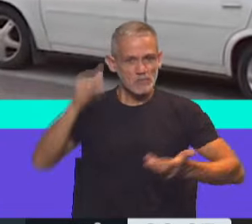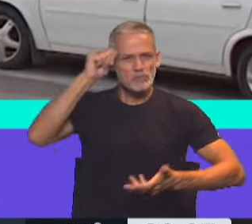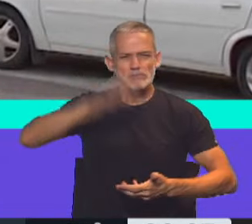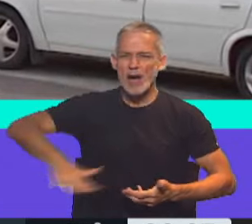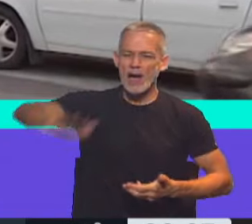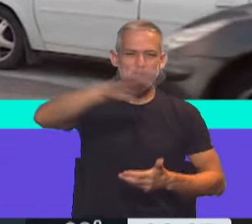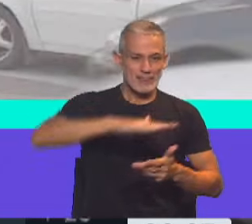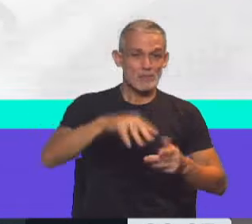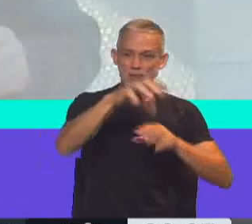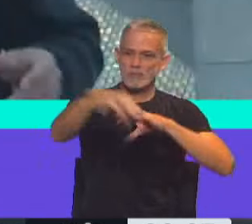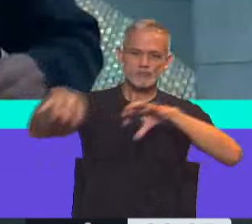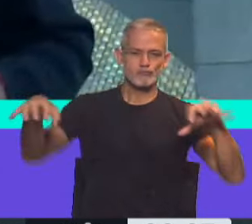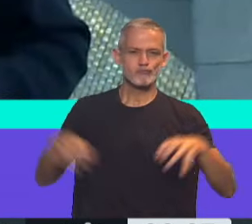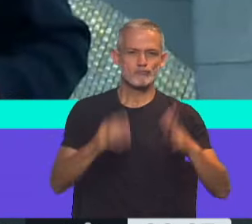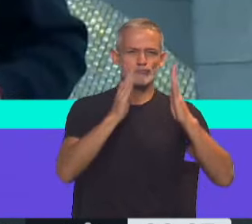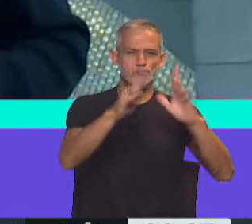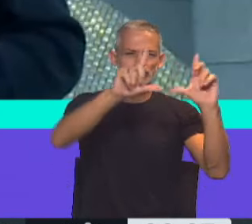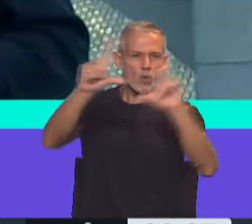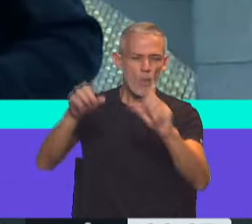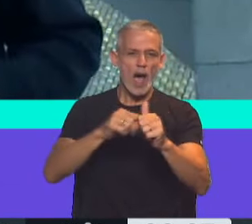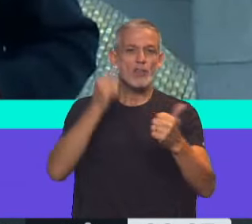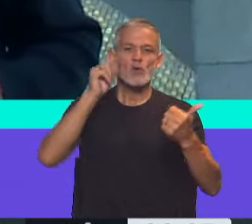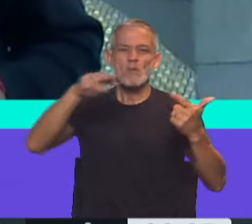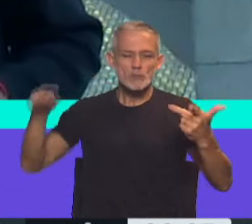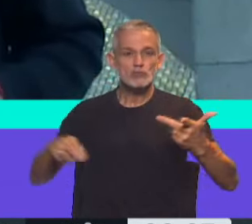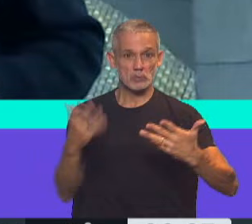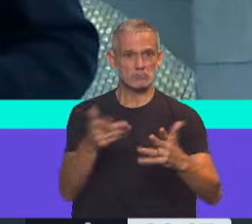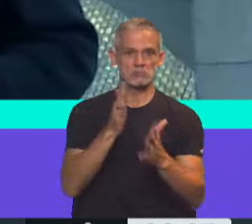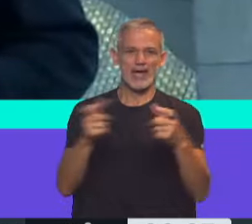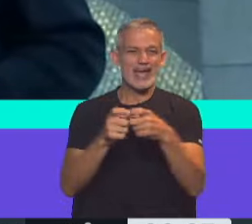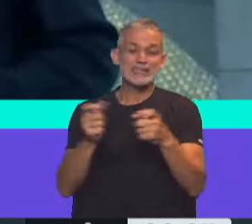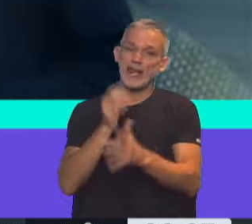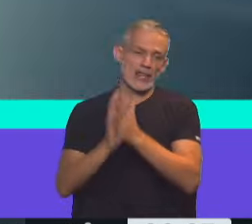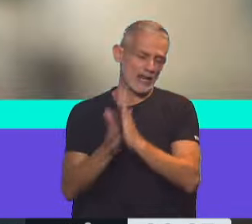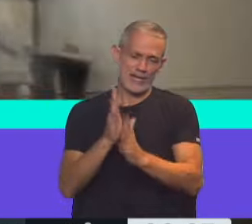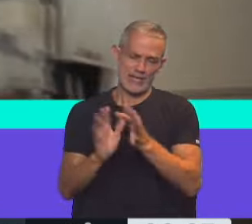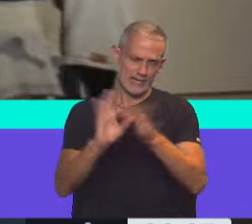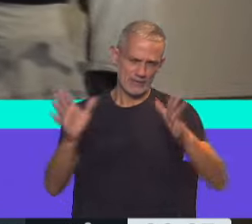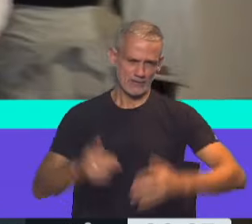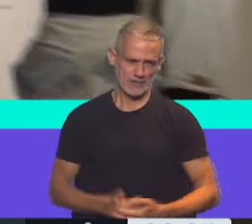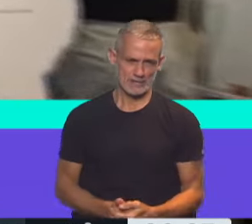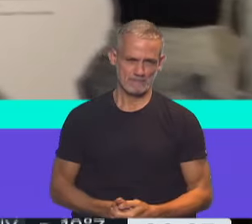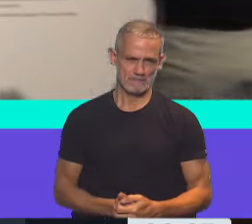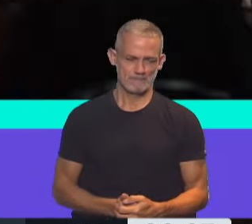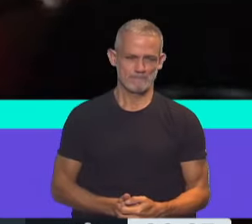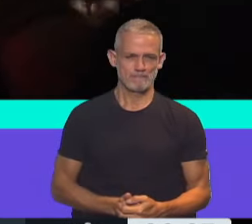la ciudad, tanto galerías de arte como de museos, con entradas libre y gratuita.